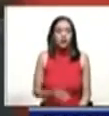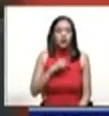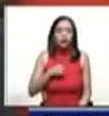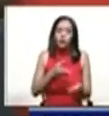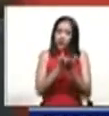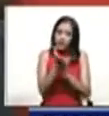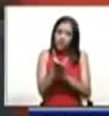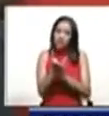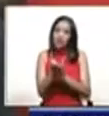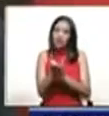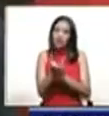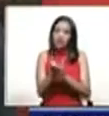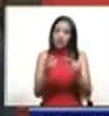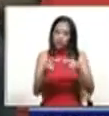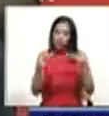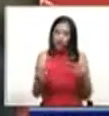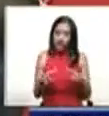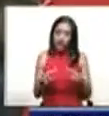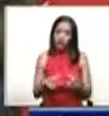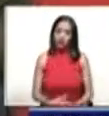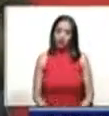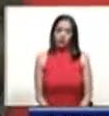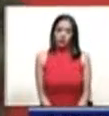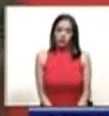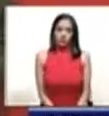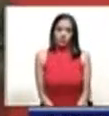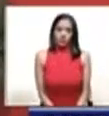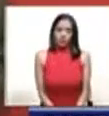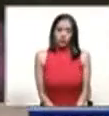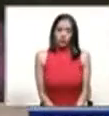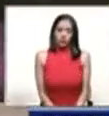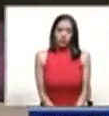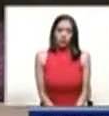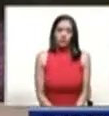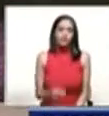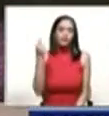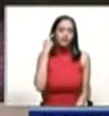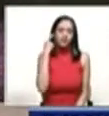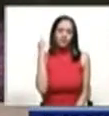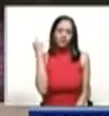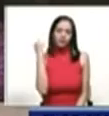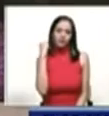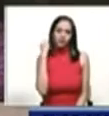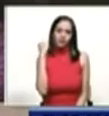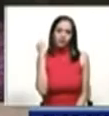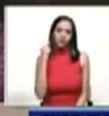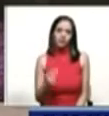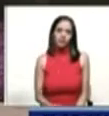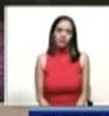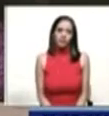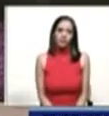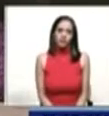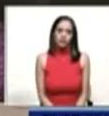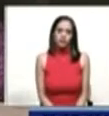esos casos cuando hemos visto esas desviaciones, o es que hemos sido muy pendejos. No, yo creo que nosotros hemos sido disciplinados y pendejos